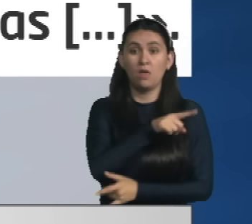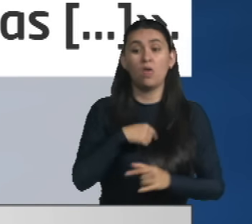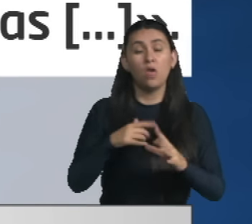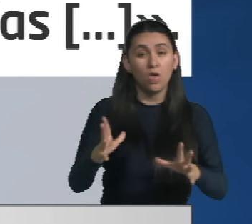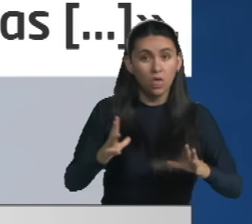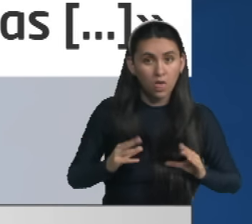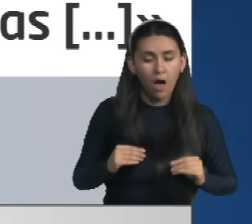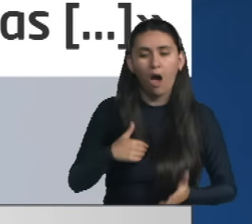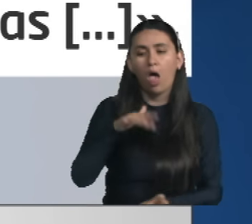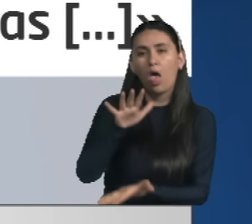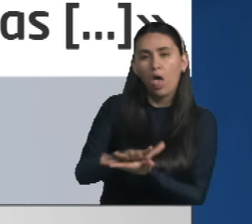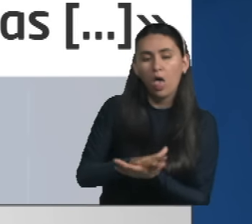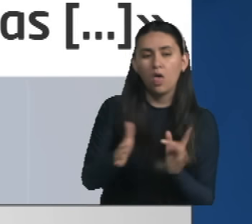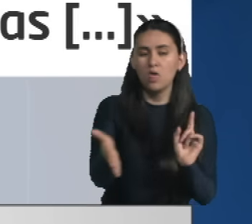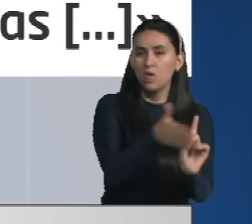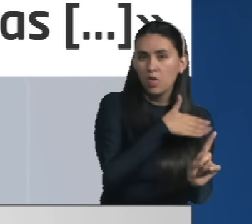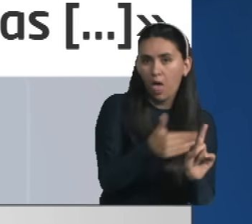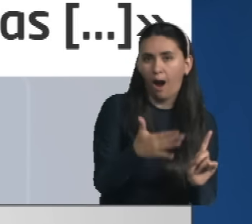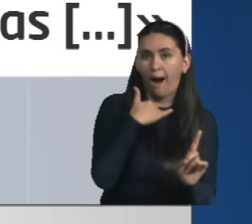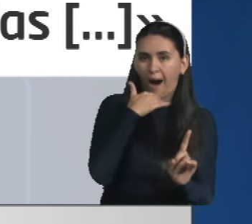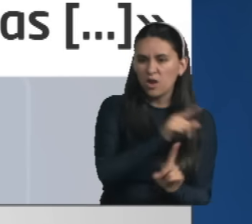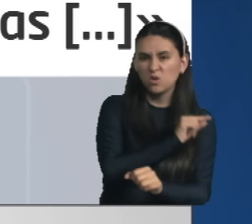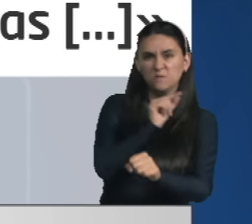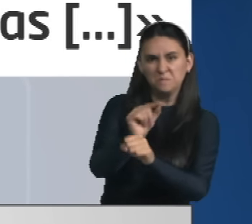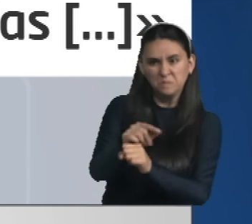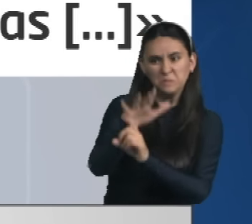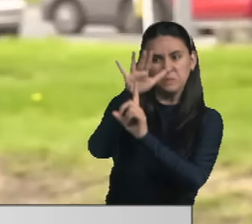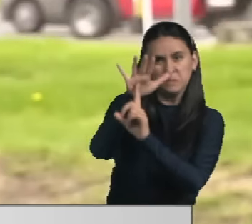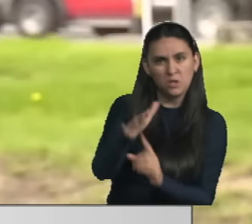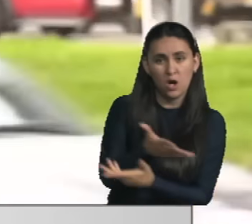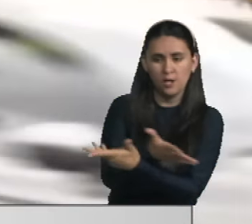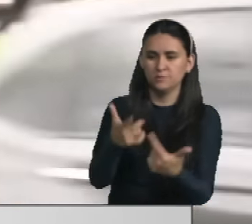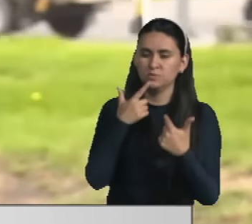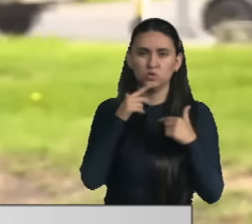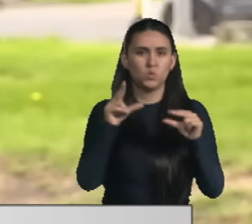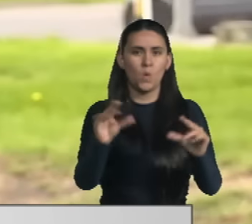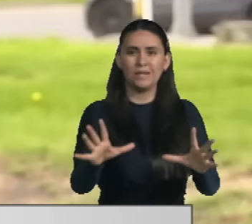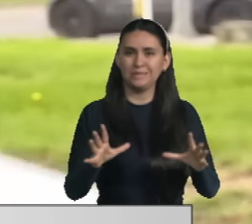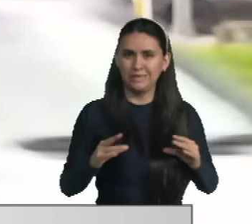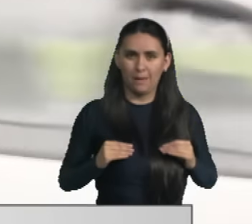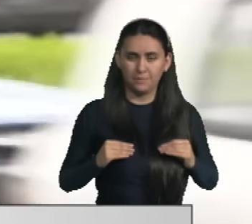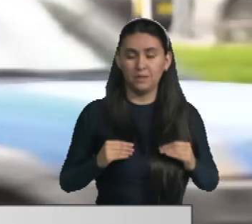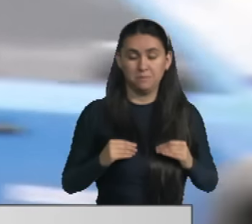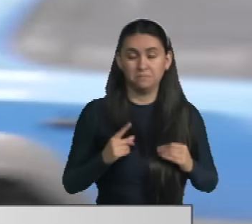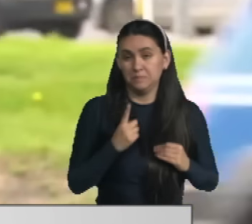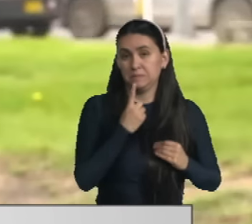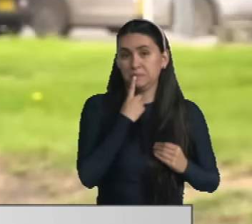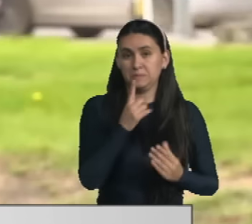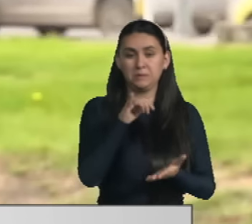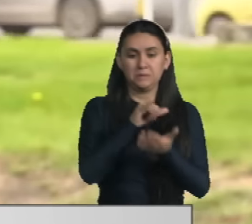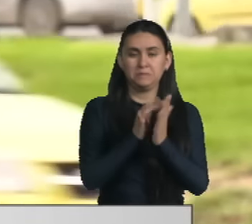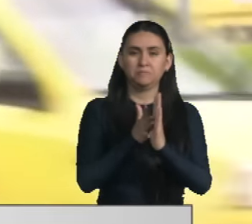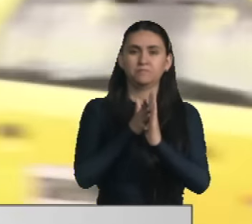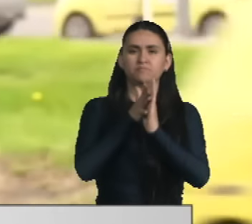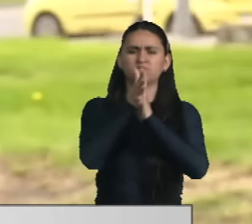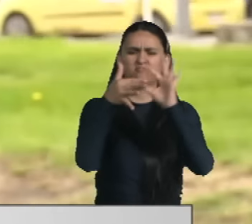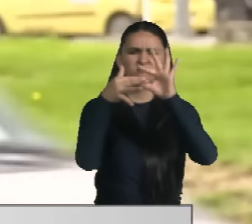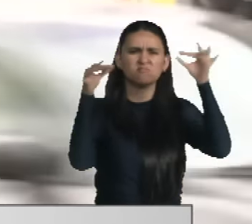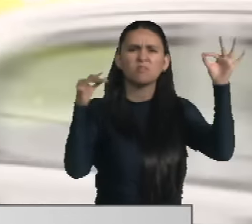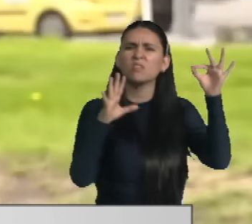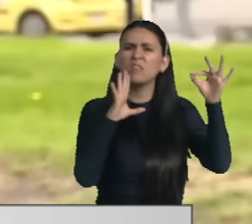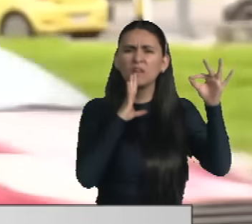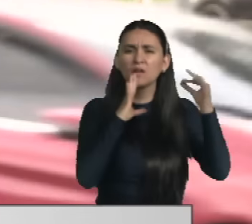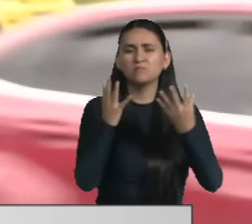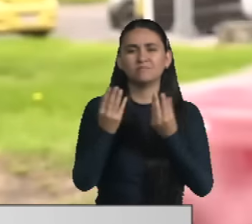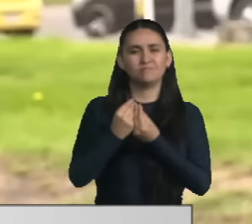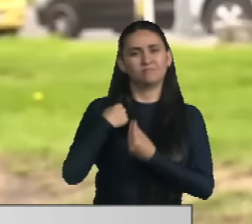de maltrato o conducta inapropiada dentro de nuestras filas. Cierro comillas, es parte de un comunicado que envía entonces el Ejército